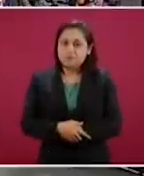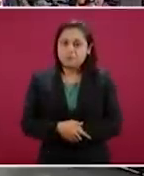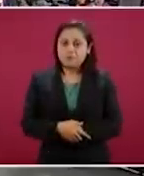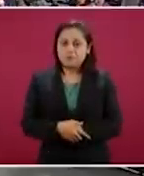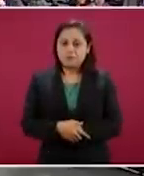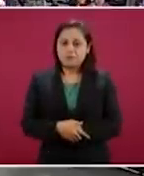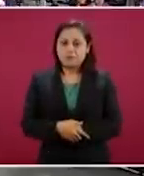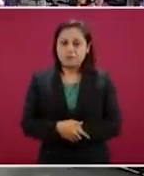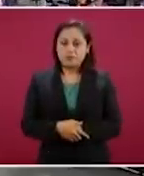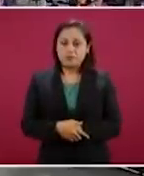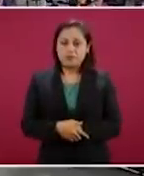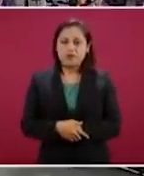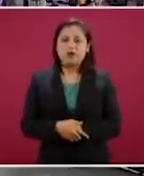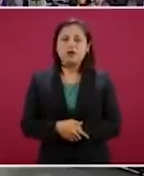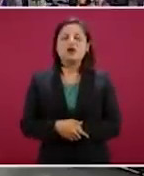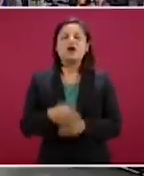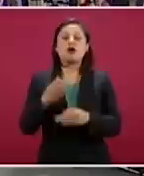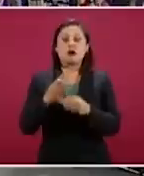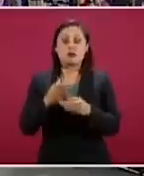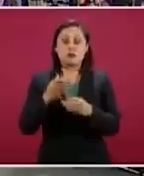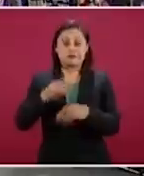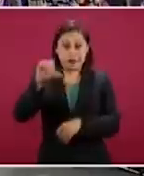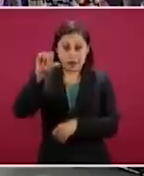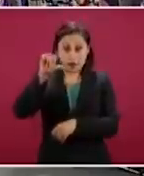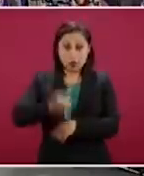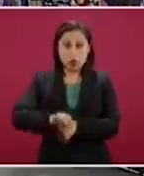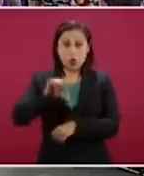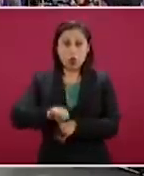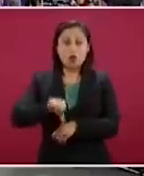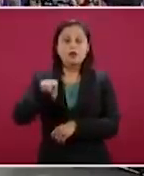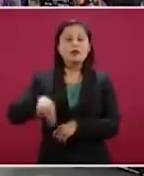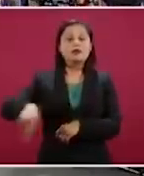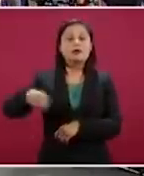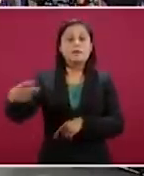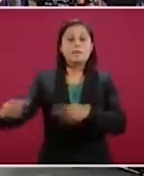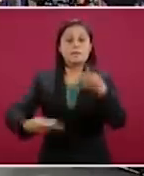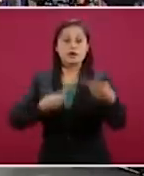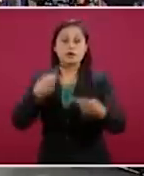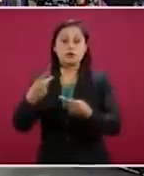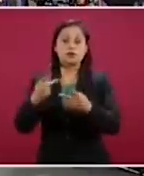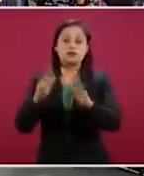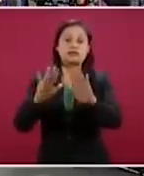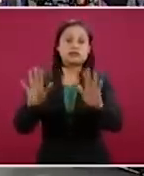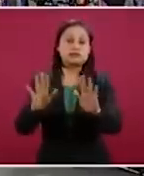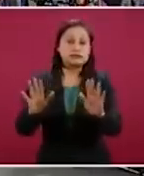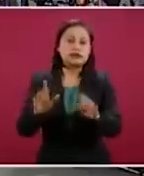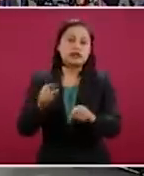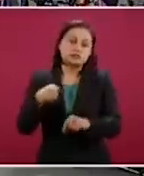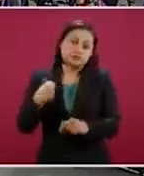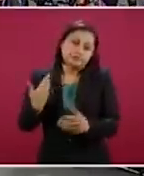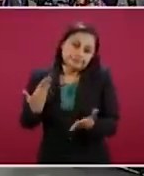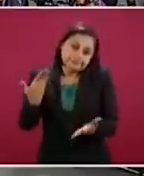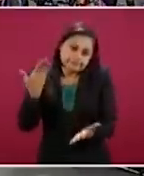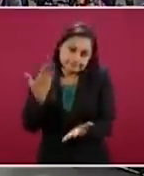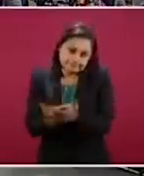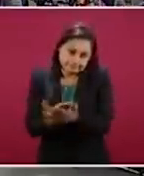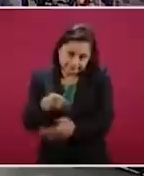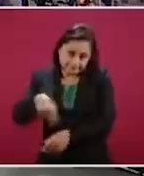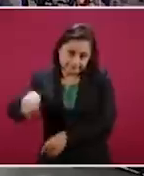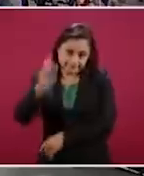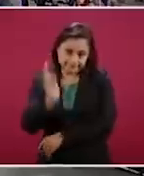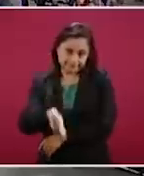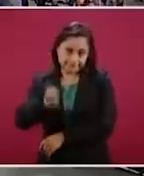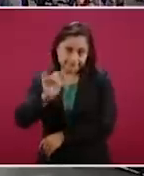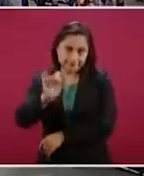Vamos a dejar pendientes, si les parece, es una propuesta, la sesión